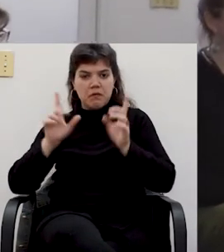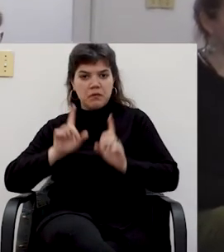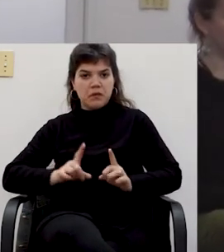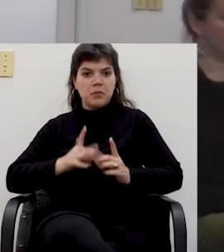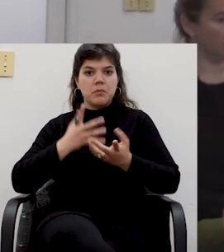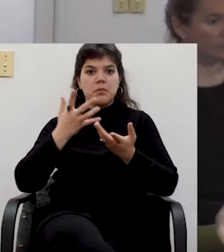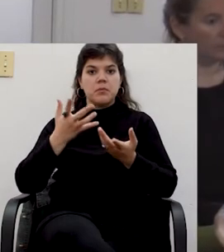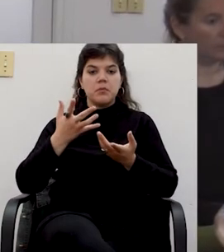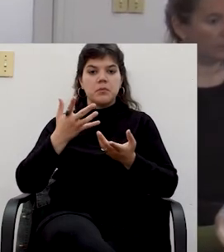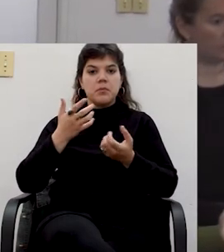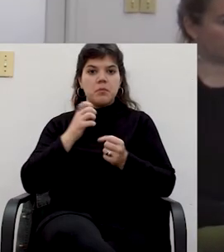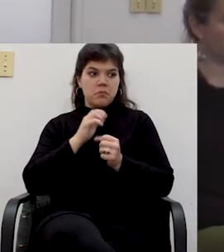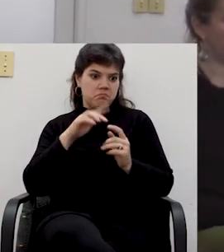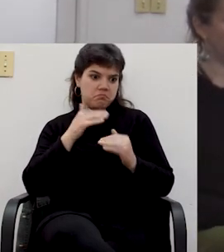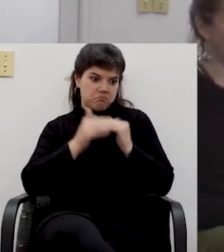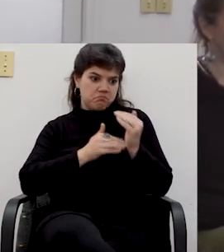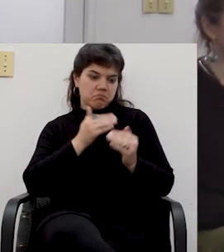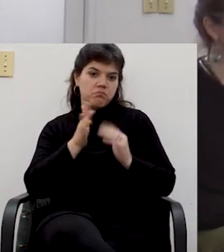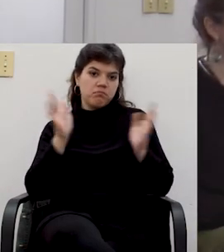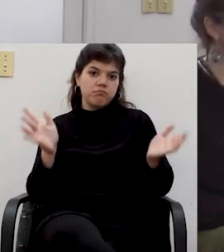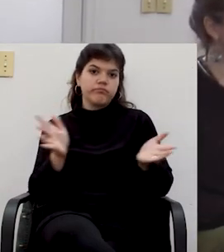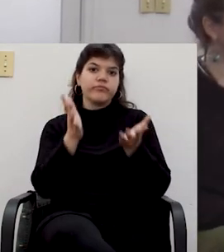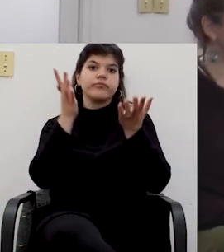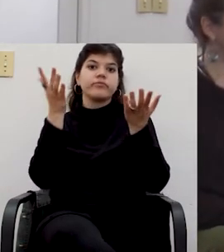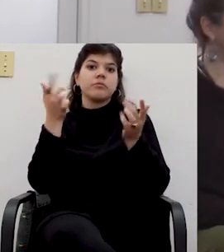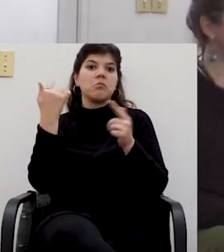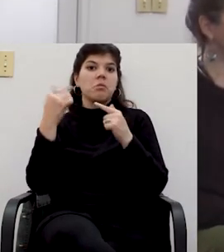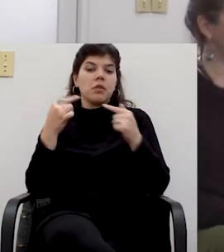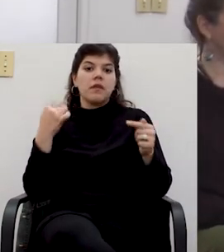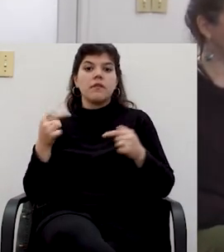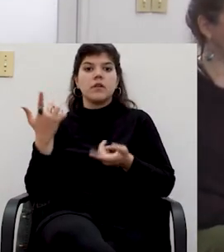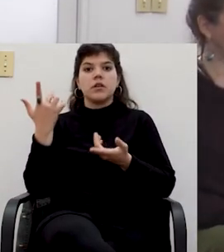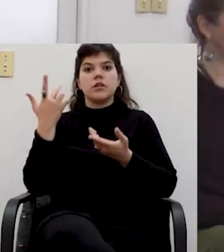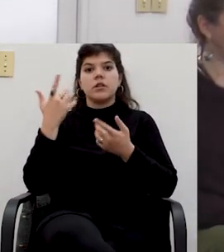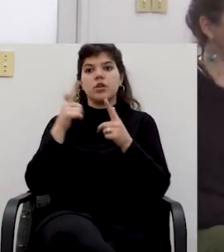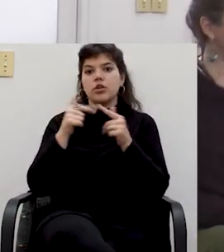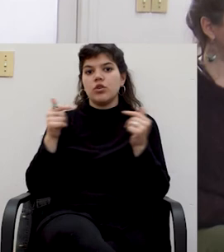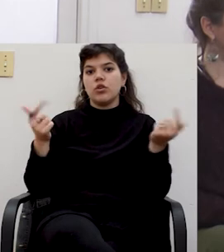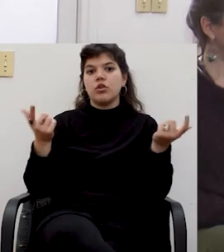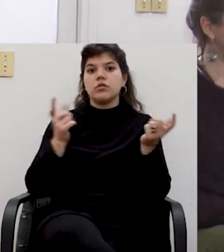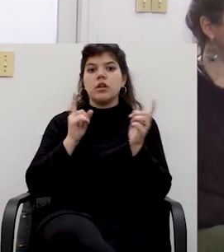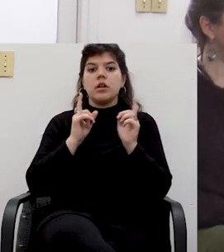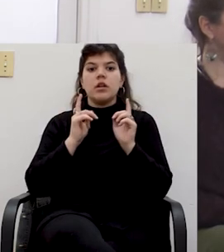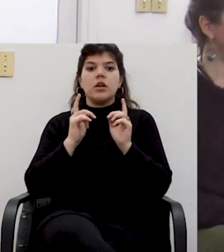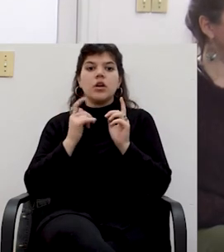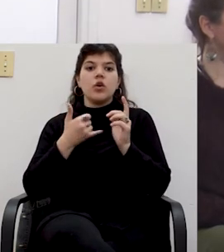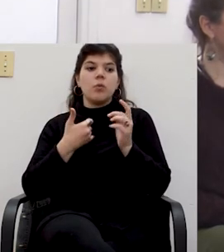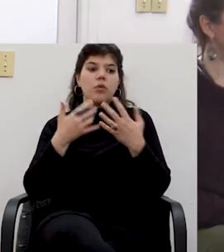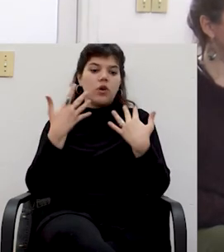viene haciendo y propiciando diferentes asuntos que tienen que ver con la